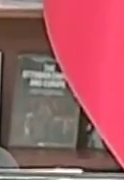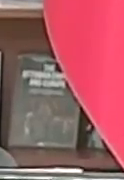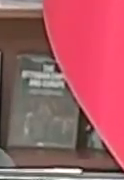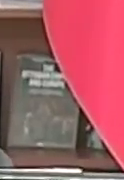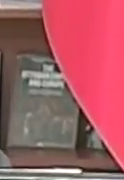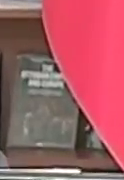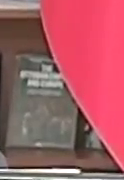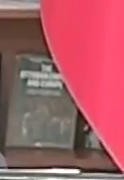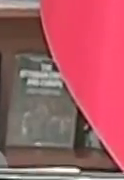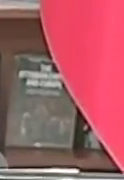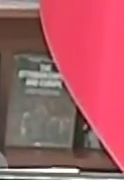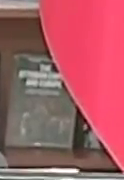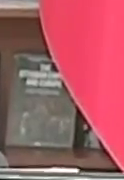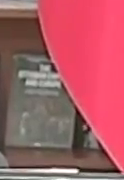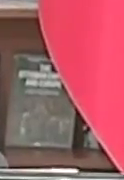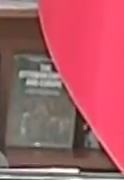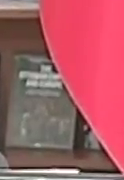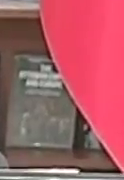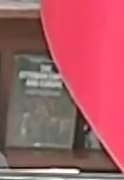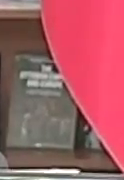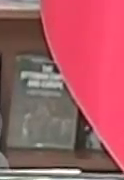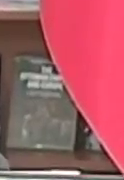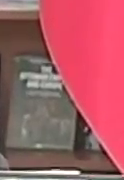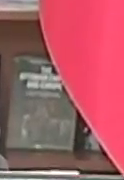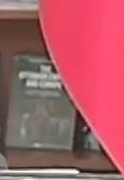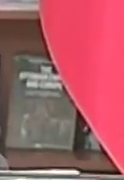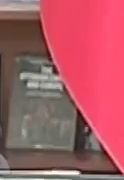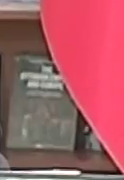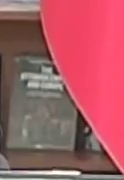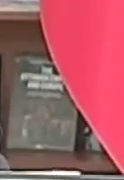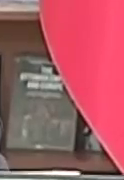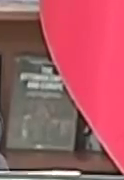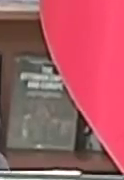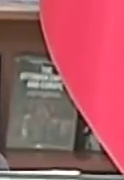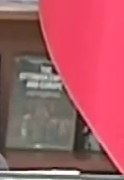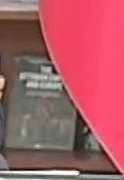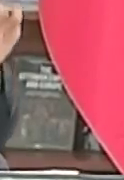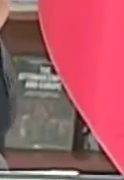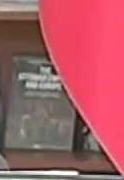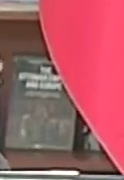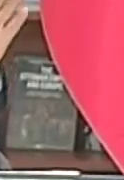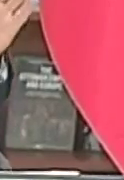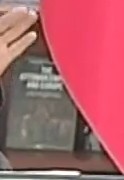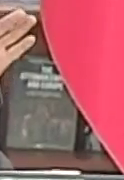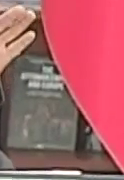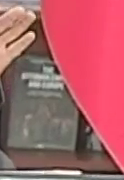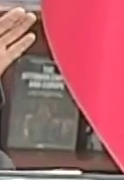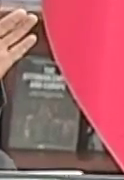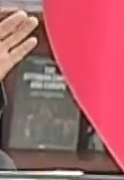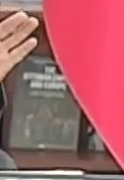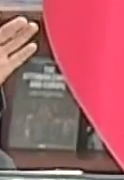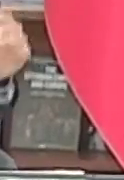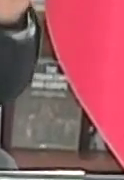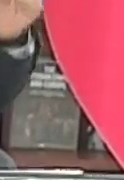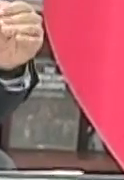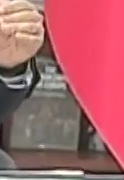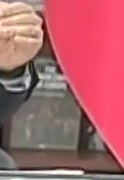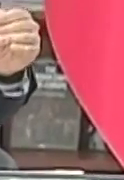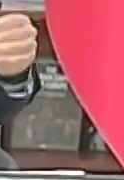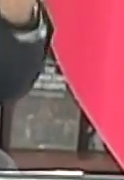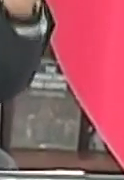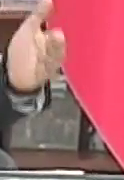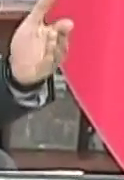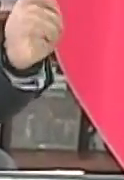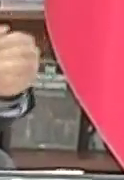de Venezuela, que por primera vez se realiza en estos históricos espacios del